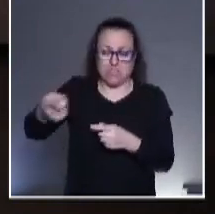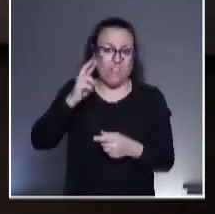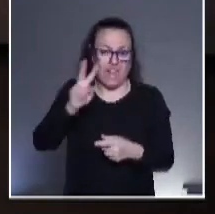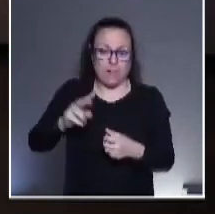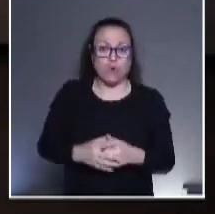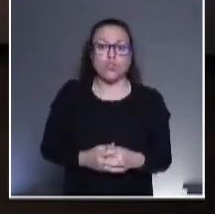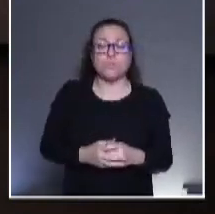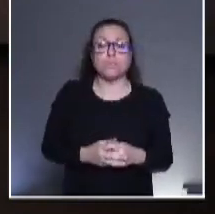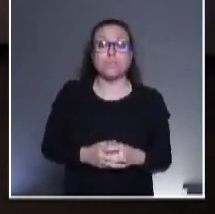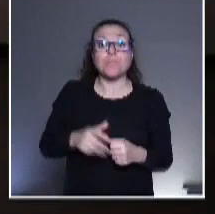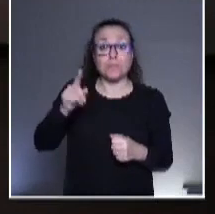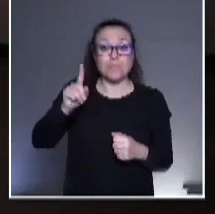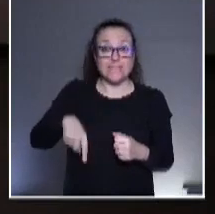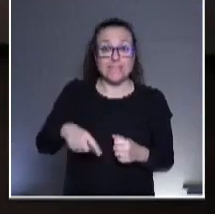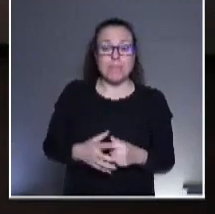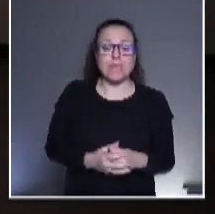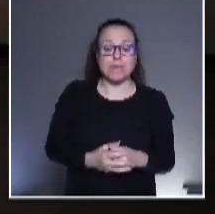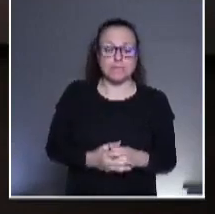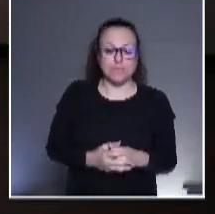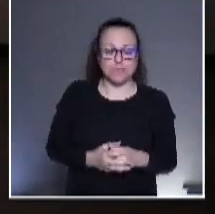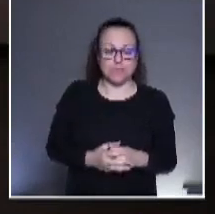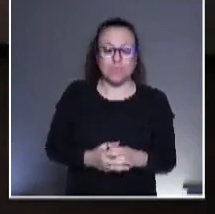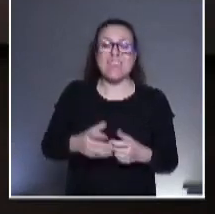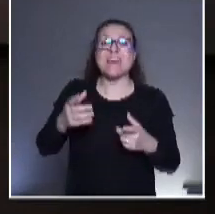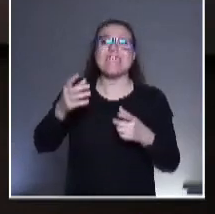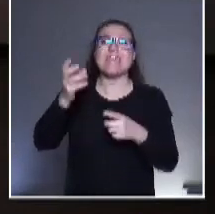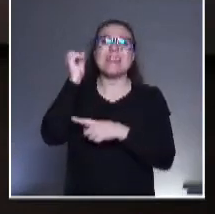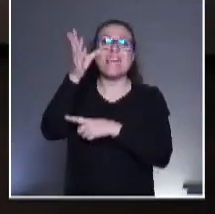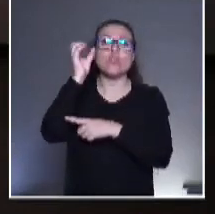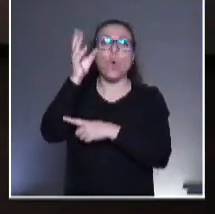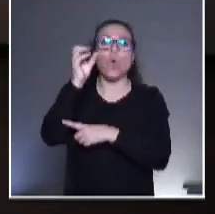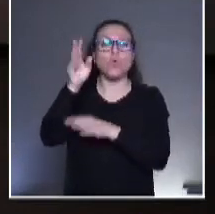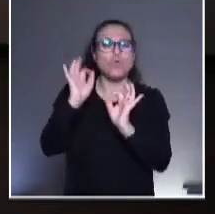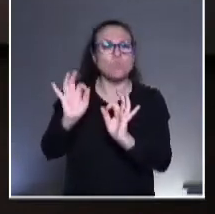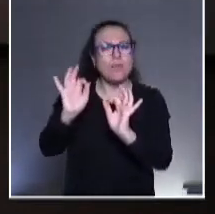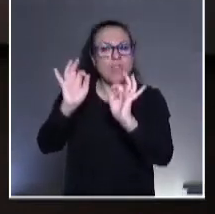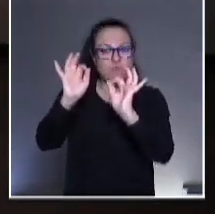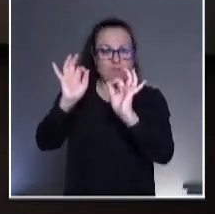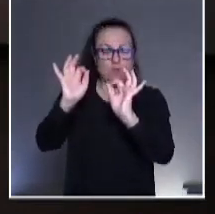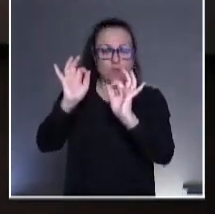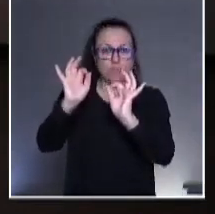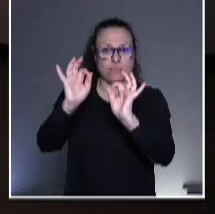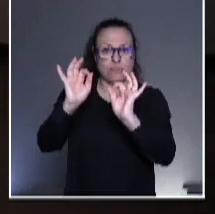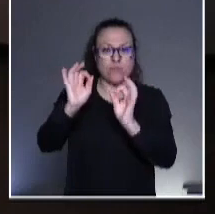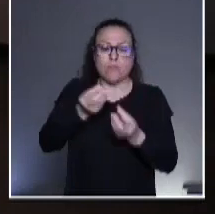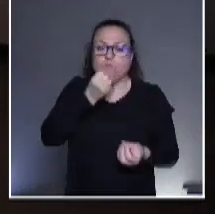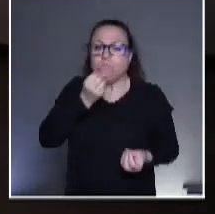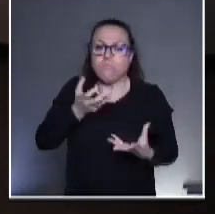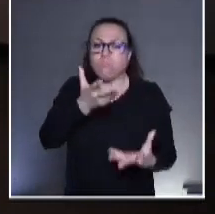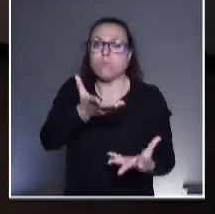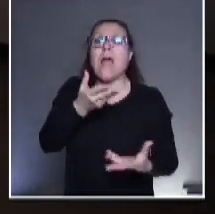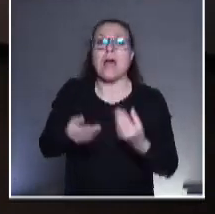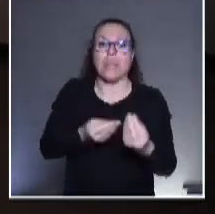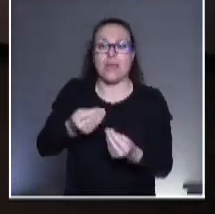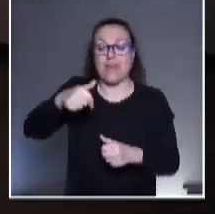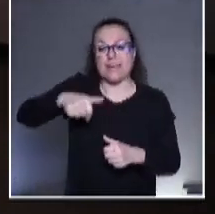realidad, pero nos ocupamos también de ese discurso en concreto. ¿Qué prácticas discursivas desempeña? Es decir,